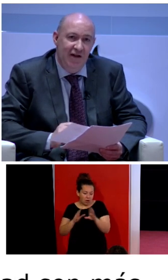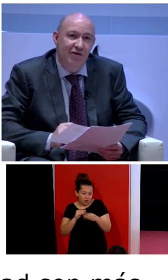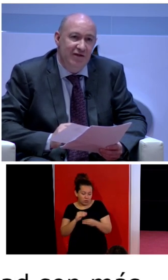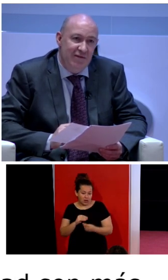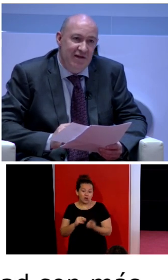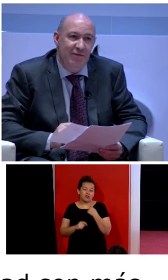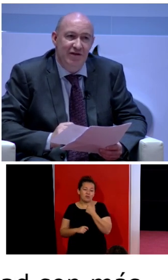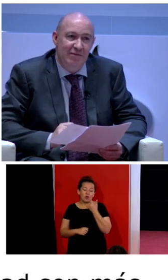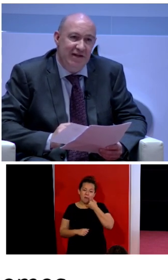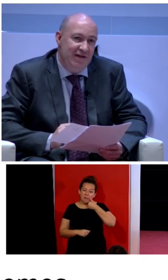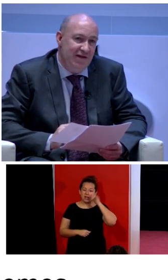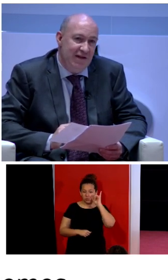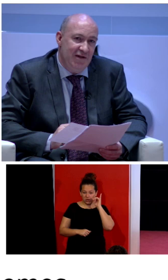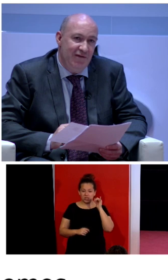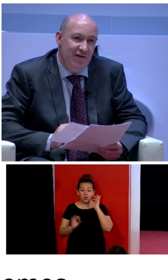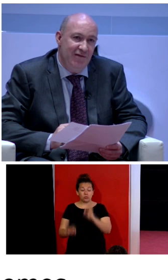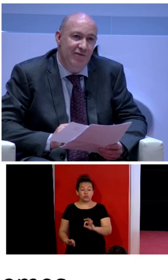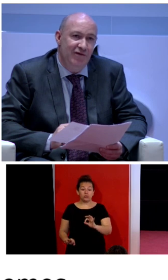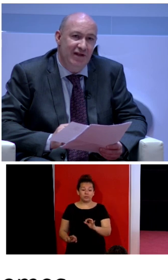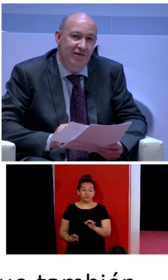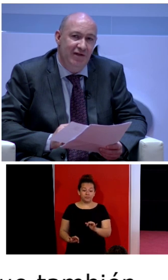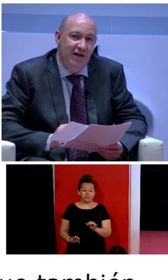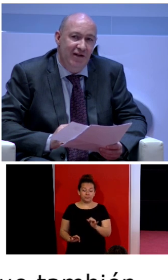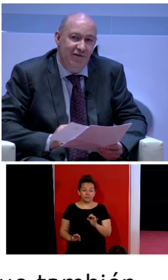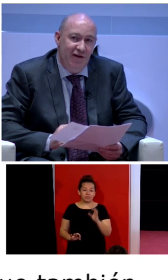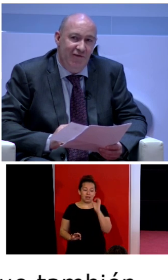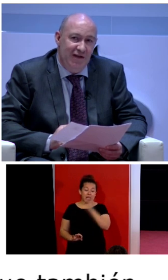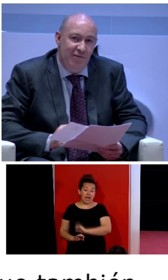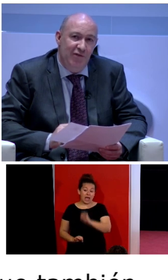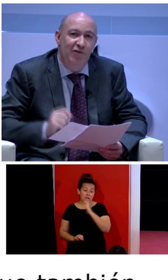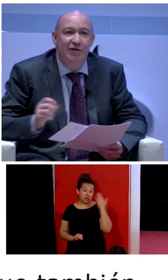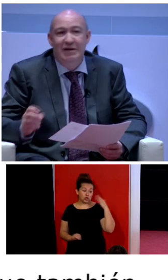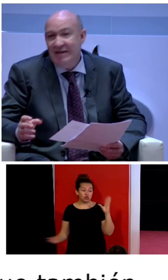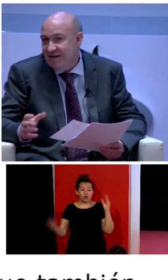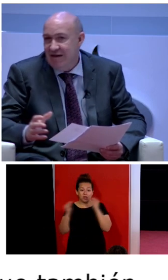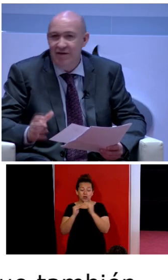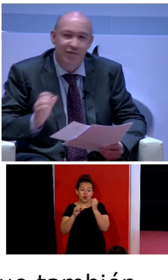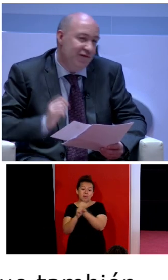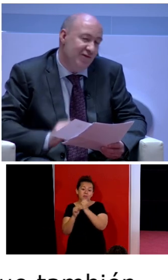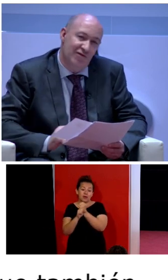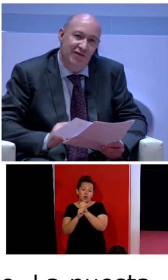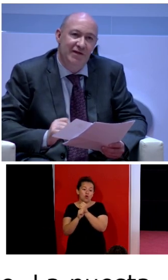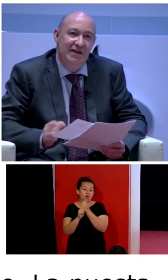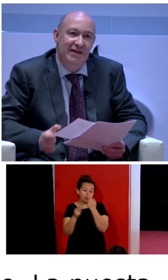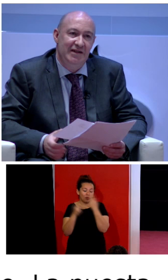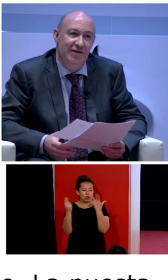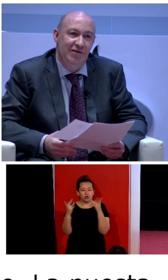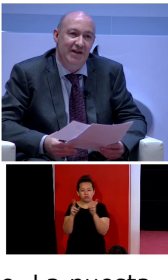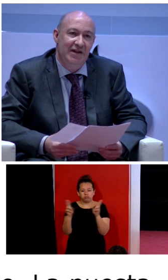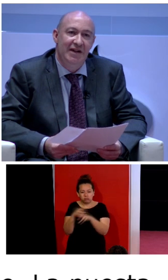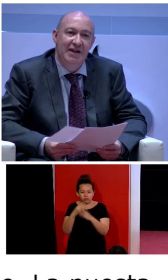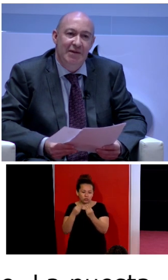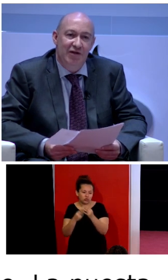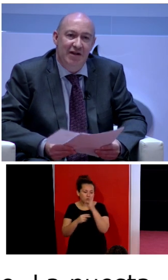suerte. Justamente la puesta en marcha de este sistema coincidió con unos años en los cuales la oferta de empleo público se había restringido mucho como consecuencia de la crisis